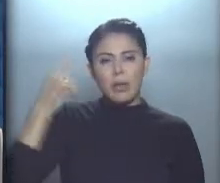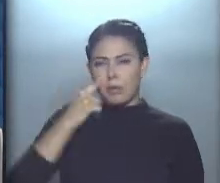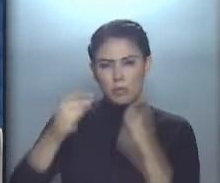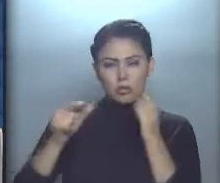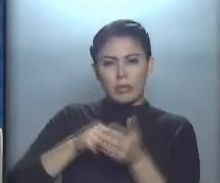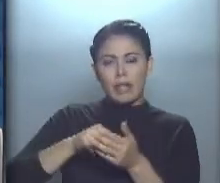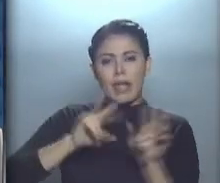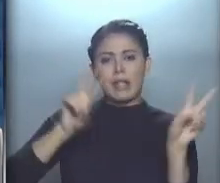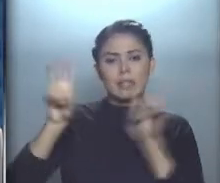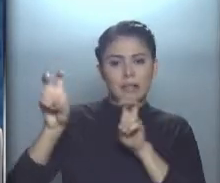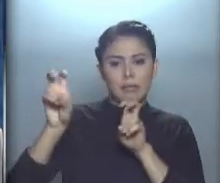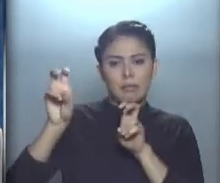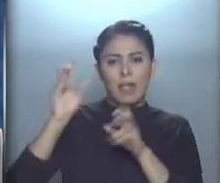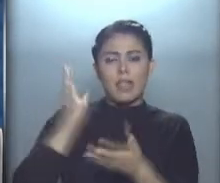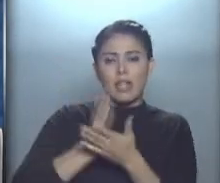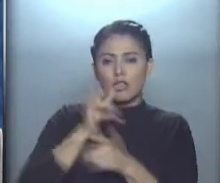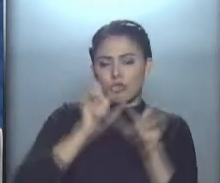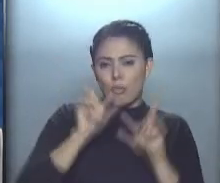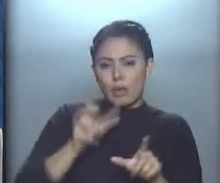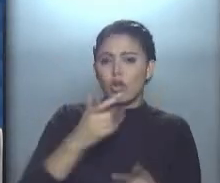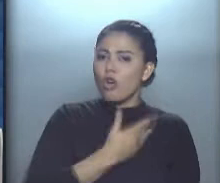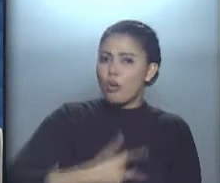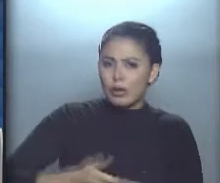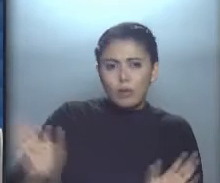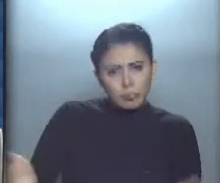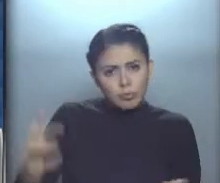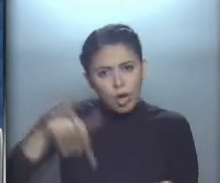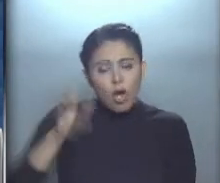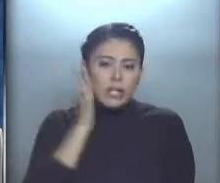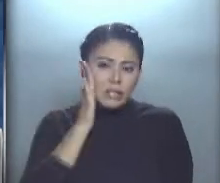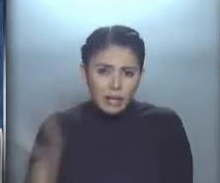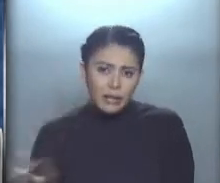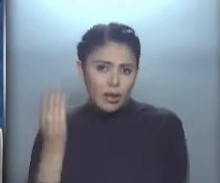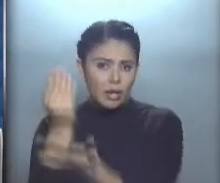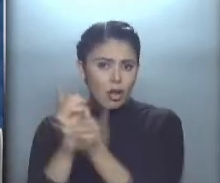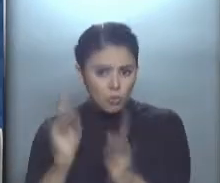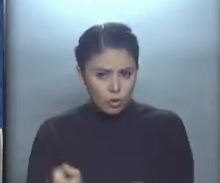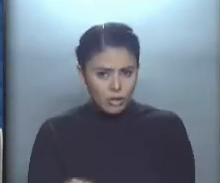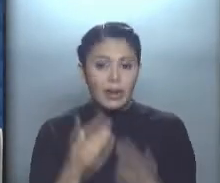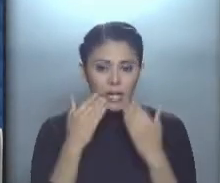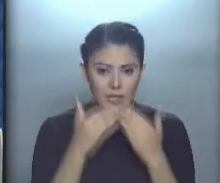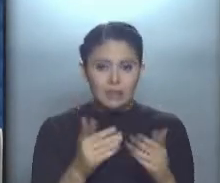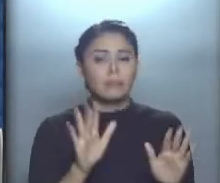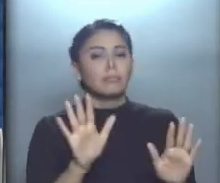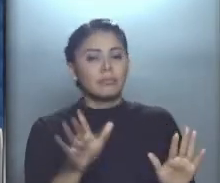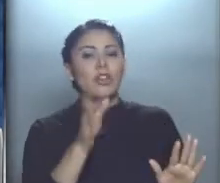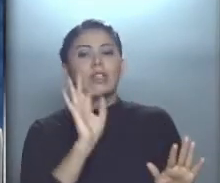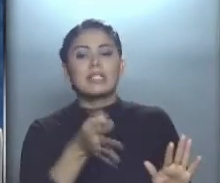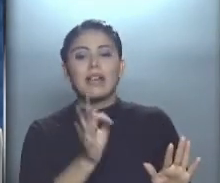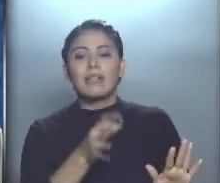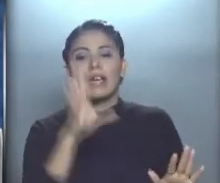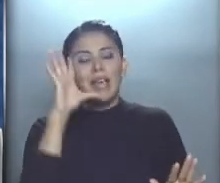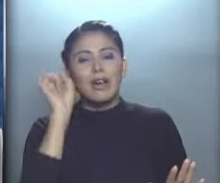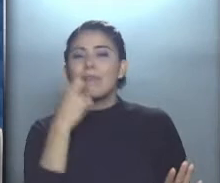derechos humanos como César Milani, si el gobierno va a insistir con ese ascenso esta tarde en la comisión en el Senado de la Nación. Gracias. Sabía que no te ibas a olvidar